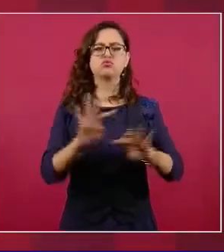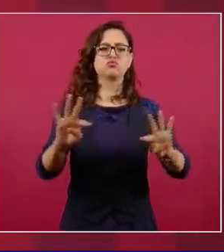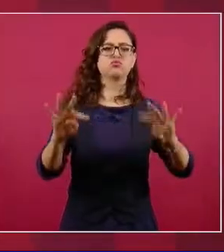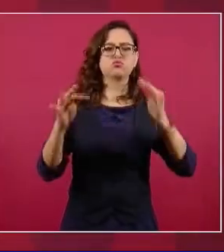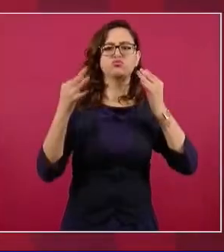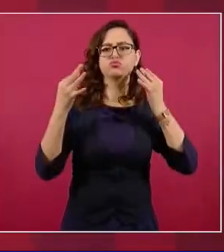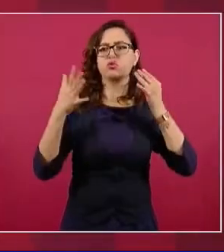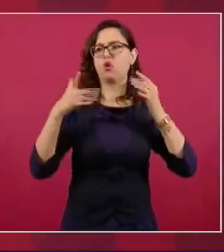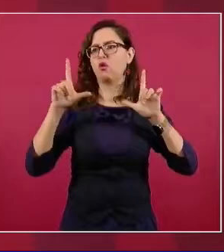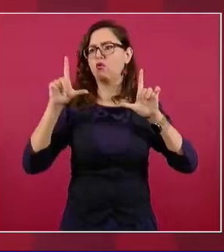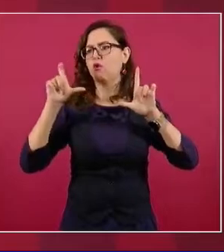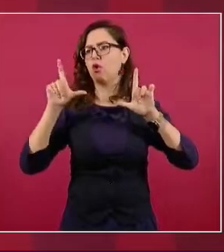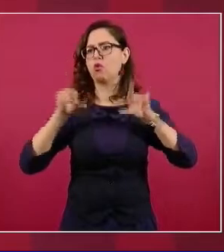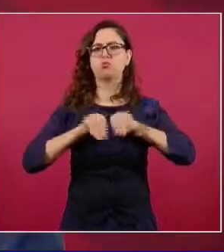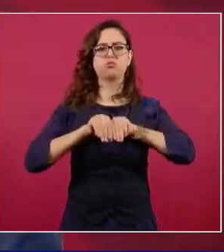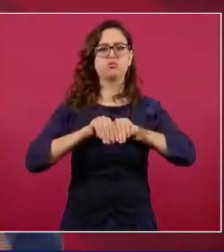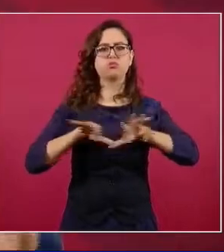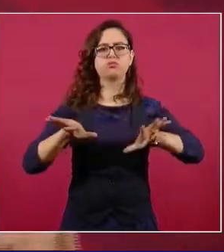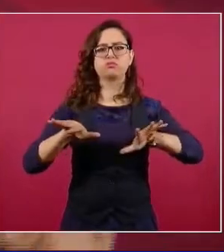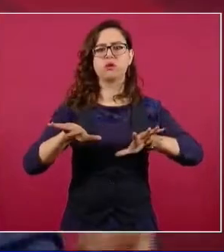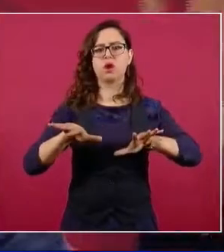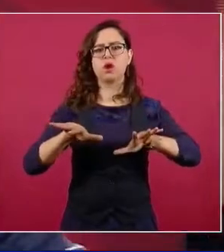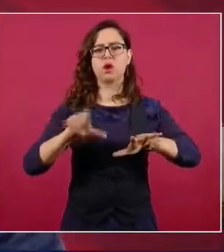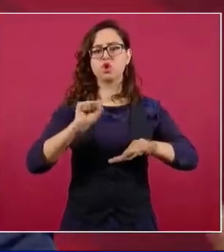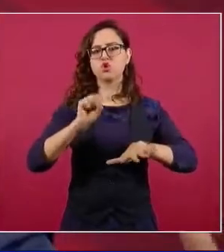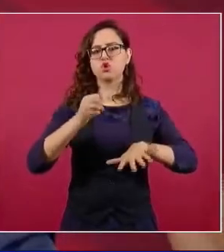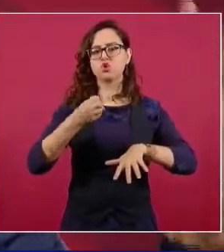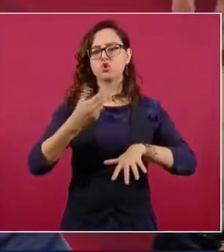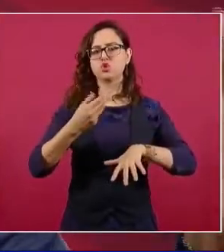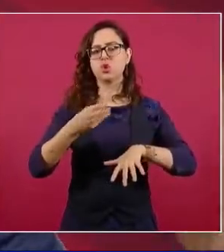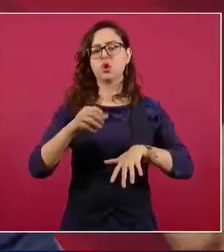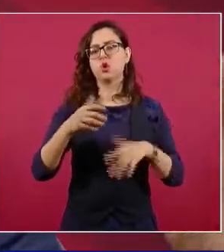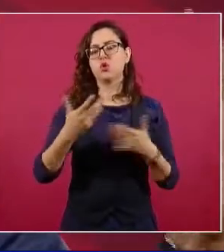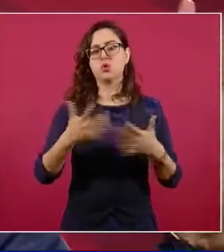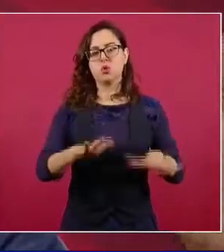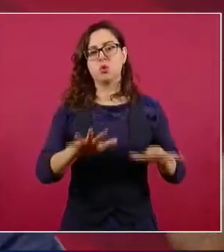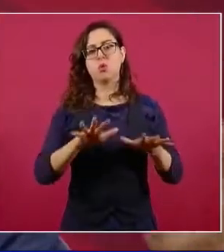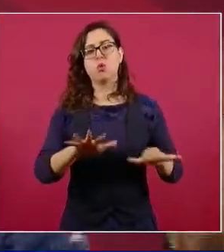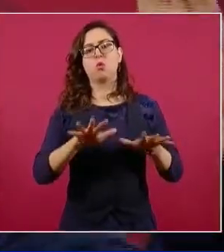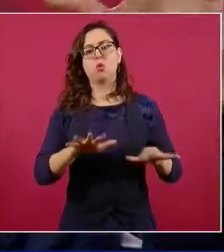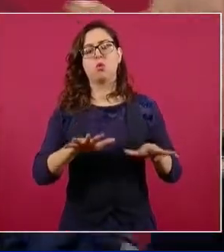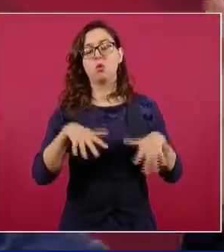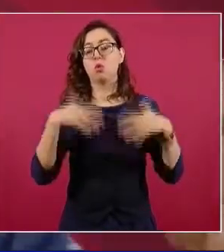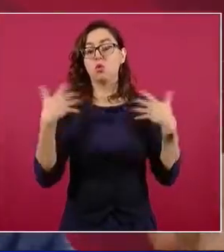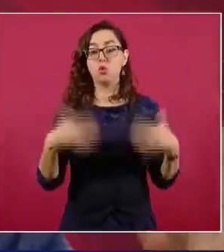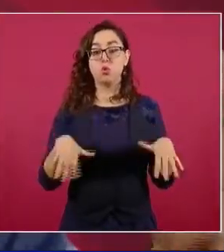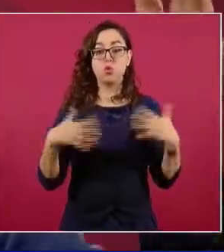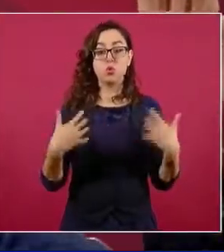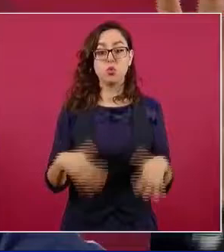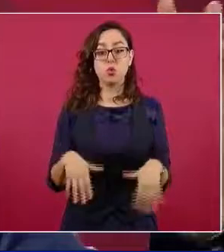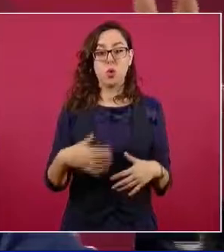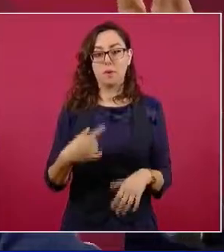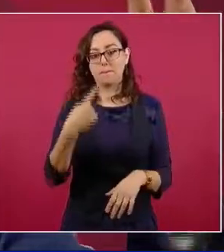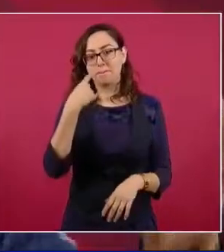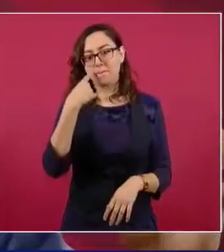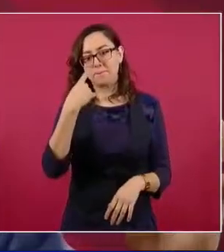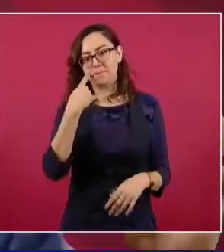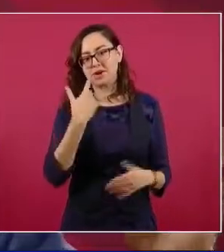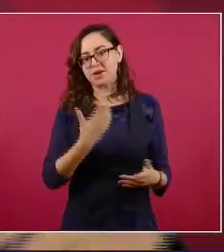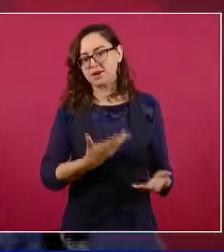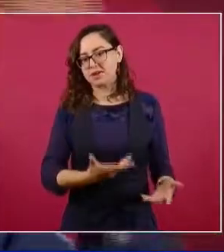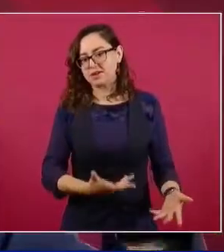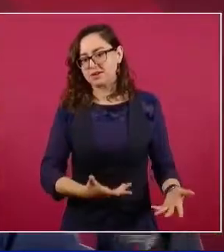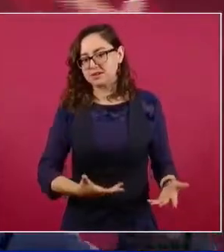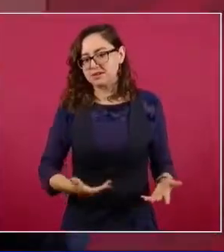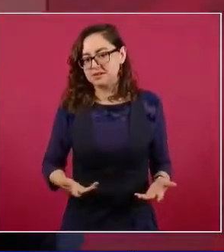costumbre, la espectacularidad, ¿no? Es un pez gordo, y